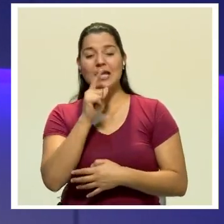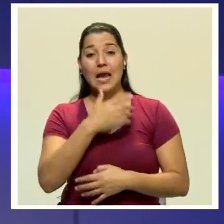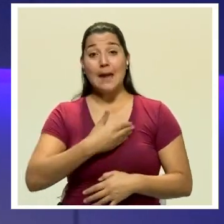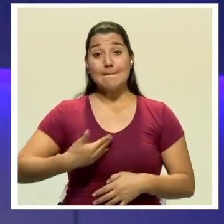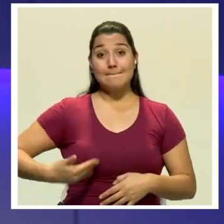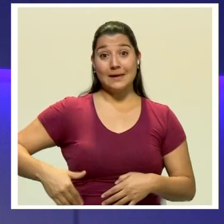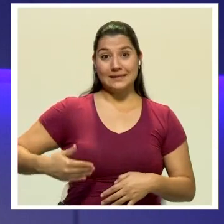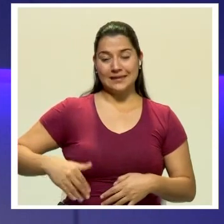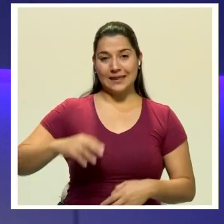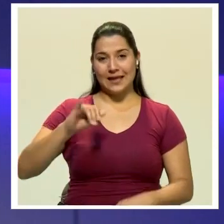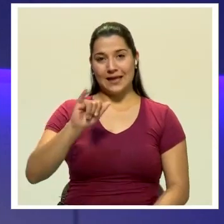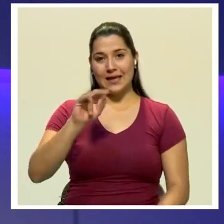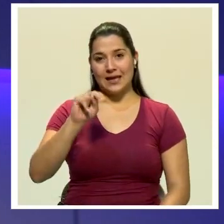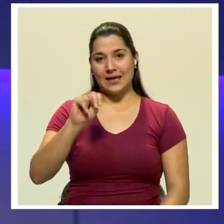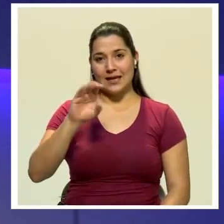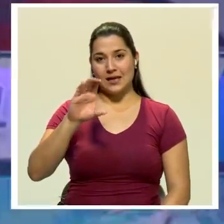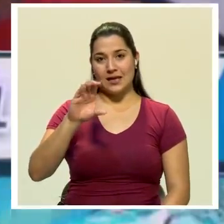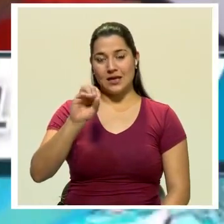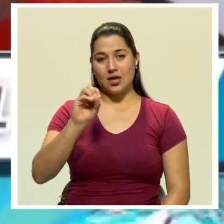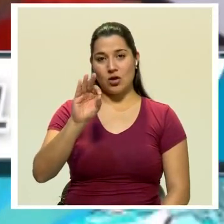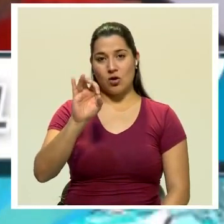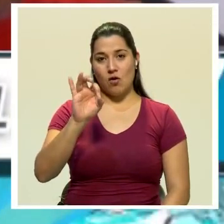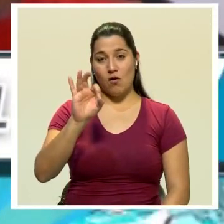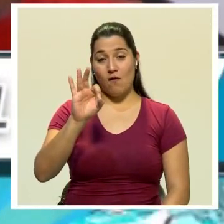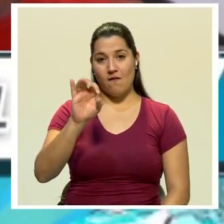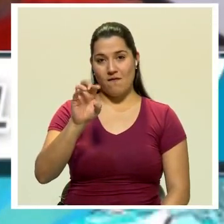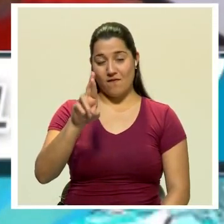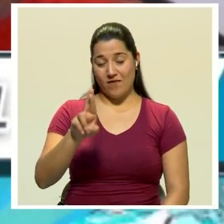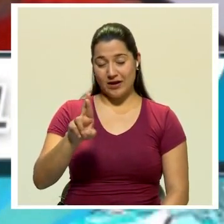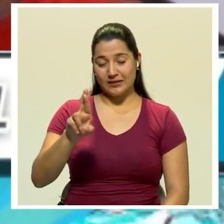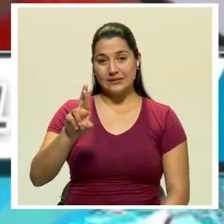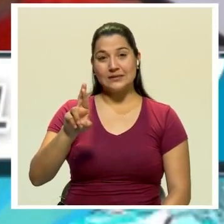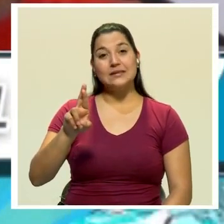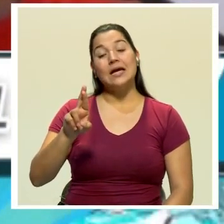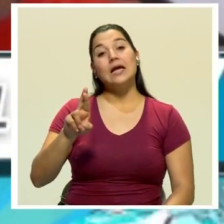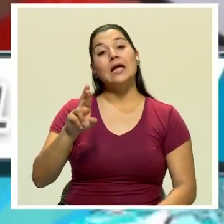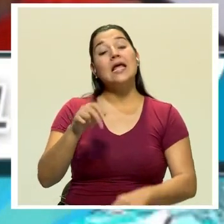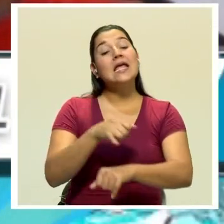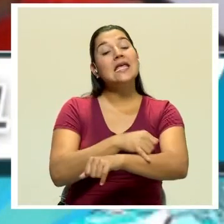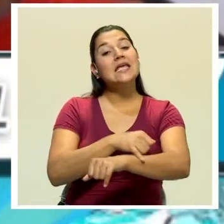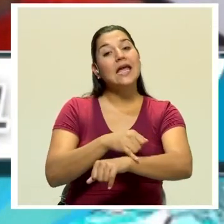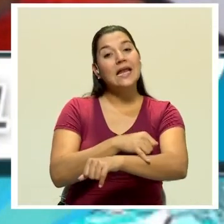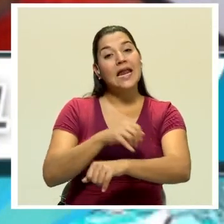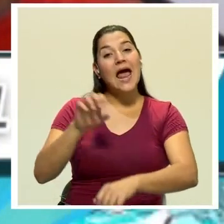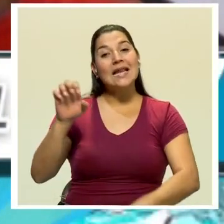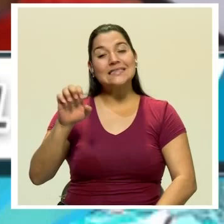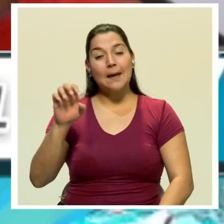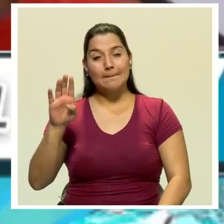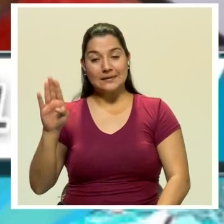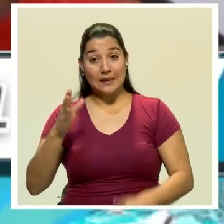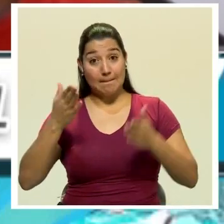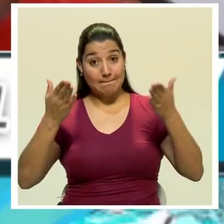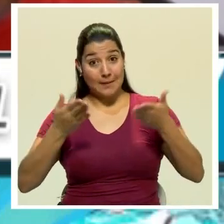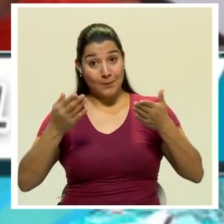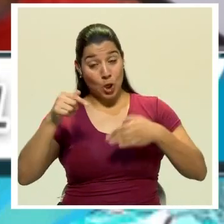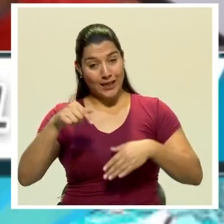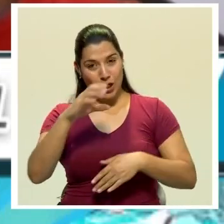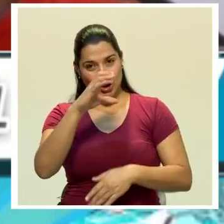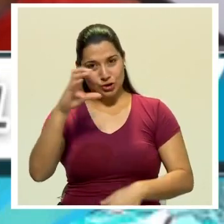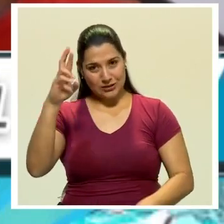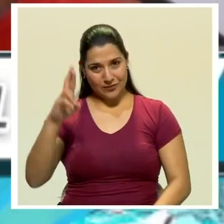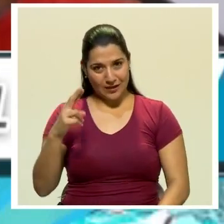presidenta ejecutiva del INCOFER, la ingeniera Elizabeth Briceño. Bueno, bienvenida al set de Costa Rica Noticias, doña